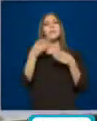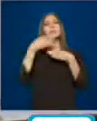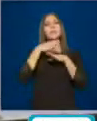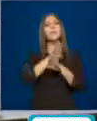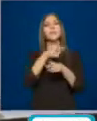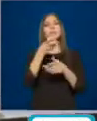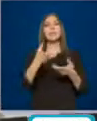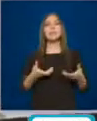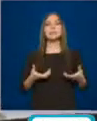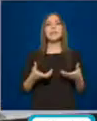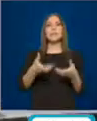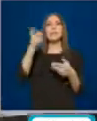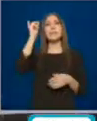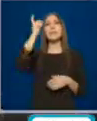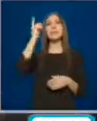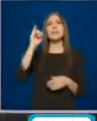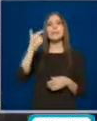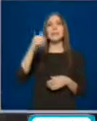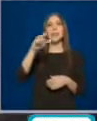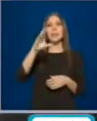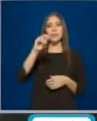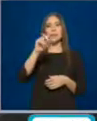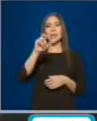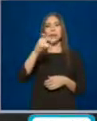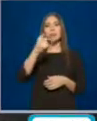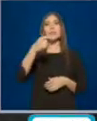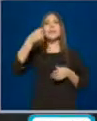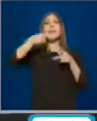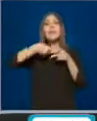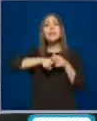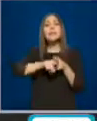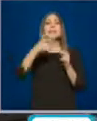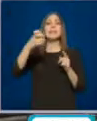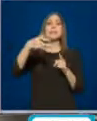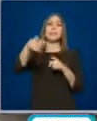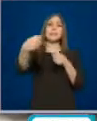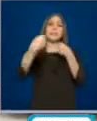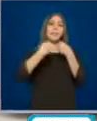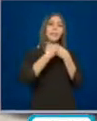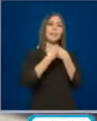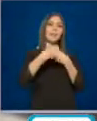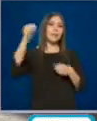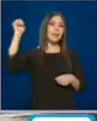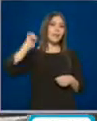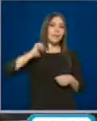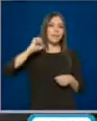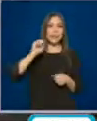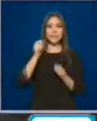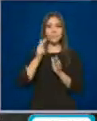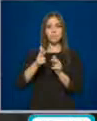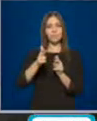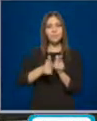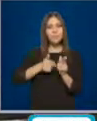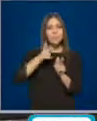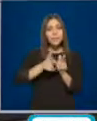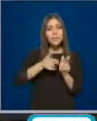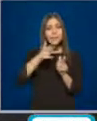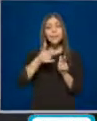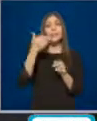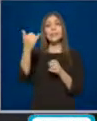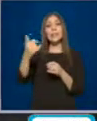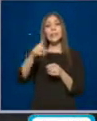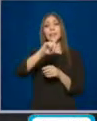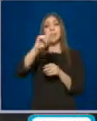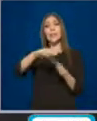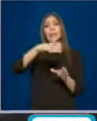Ignacio Zaragoza, que comienza precisamente allá en donde están los límites de la antigua San Lázaro, y termina